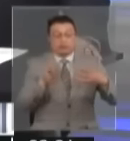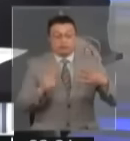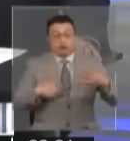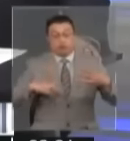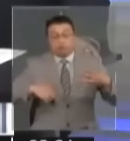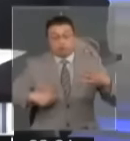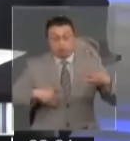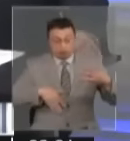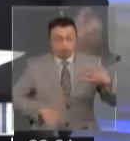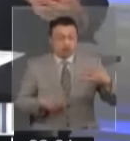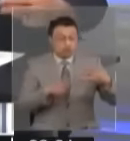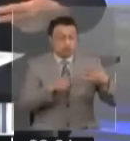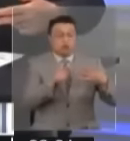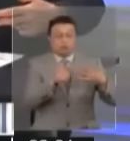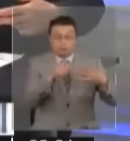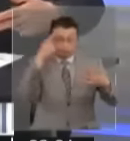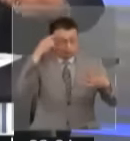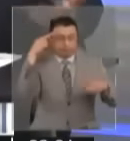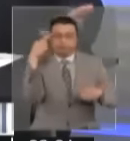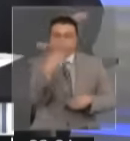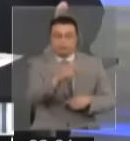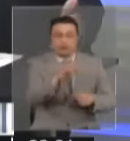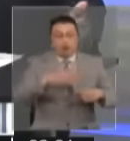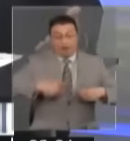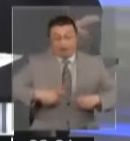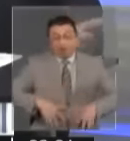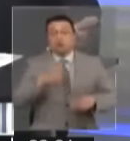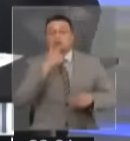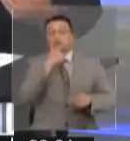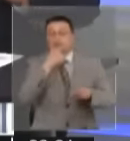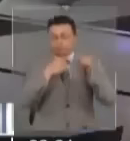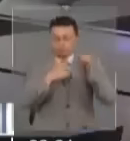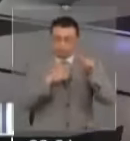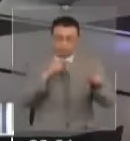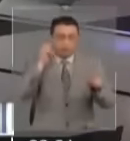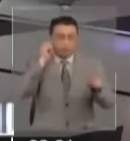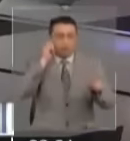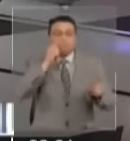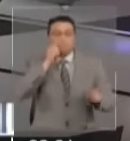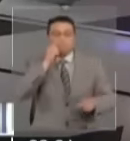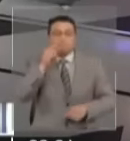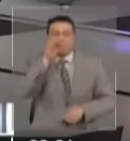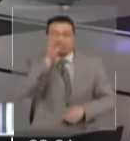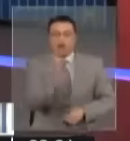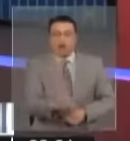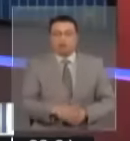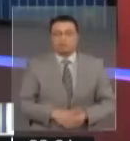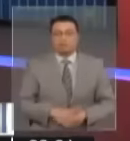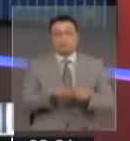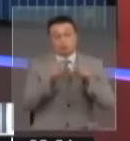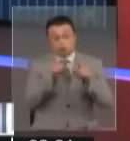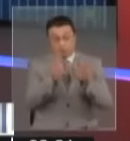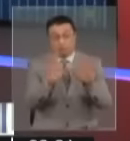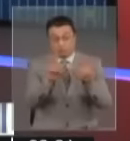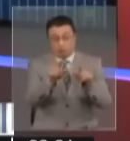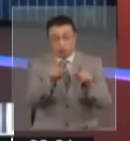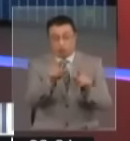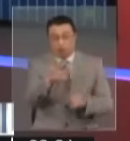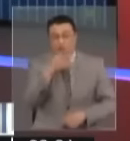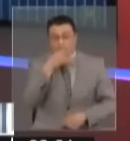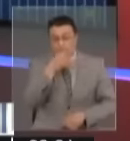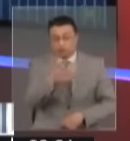problemas para nacer. O si quiere abortar, yo creo que es una determinación personal. Pregunta, pero entonces lo que usted plantea, perdón candidato, para que